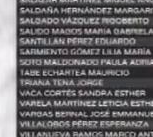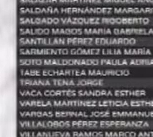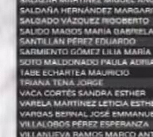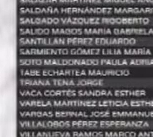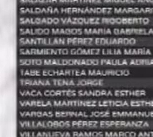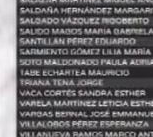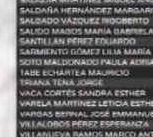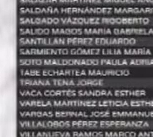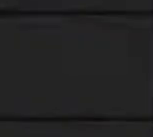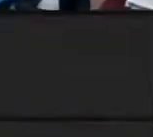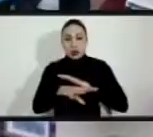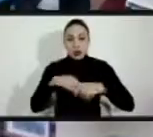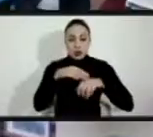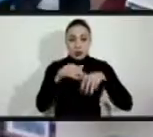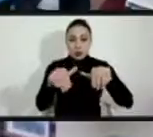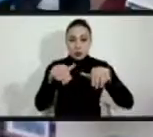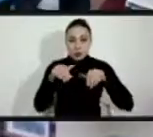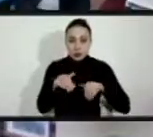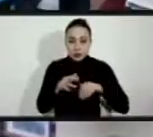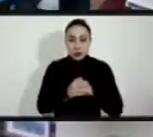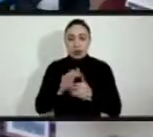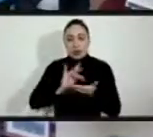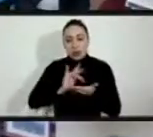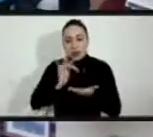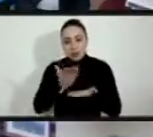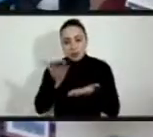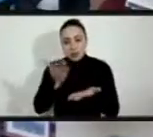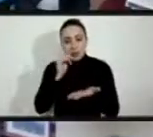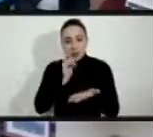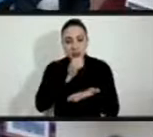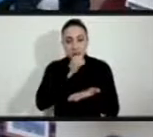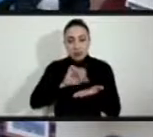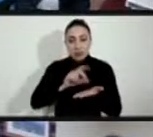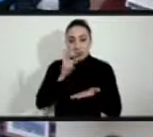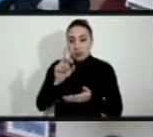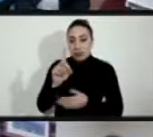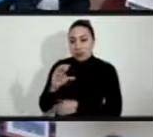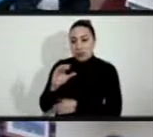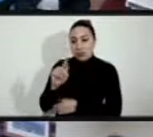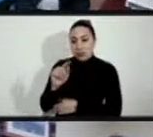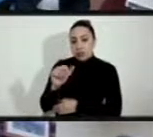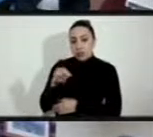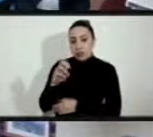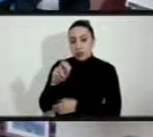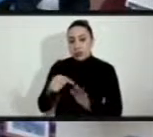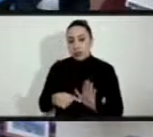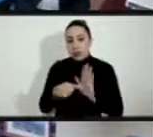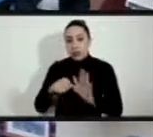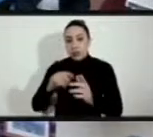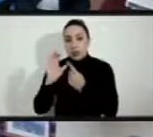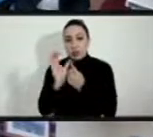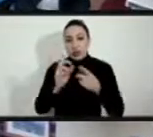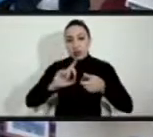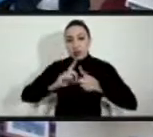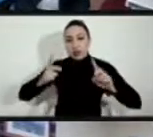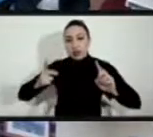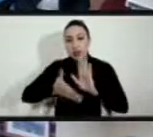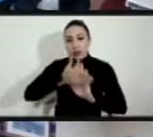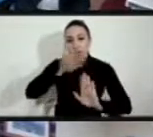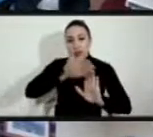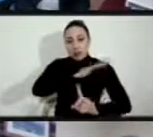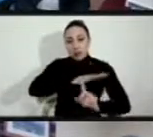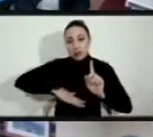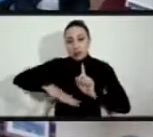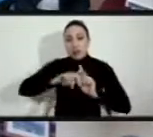abstención. Gracias, diputada. En consecuencia, se aprueba el dictamen al punto de acuerdo que presentó la Comisión de Desarrollo e Infraestructura Urbana y Vivienda. Remítase